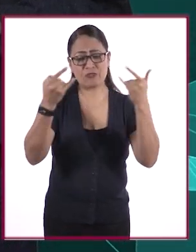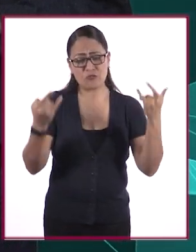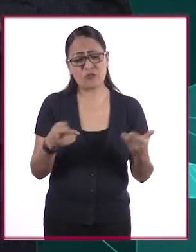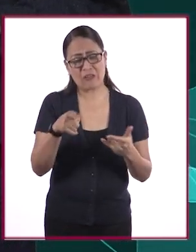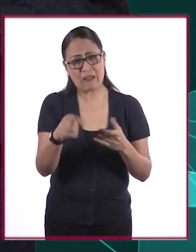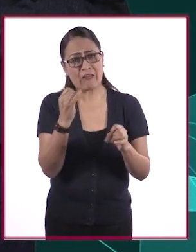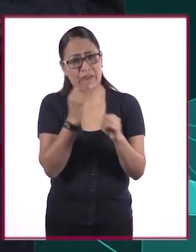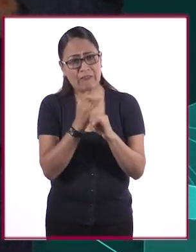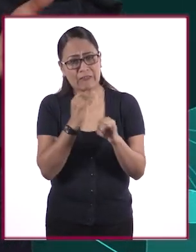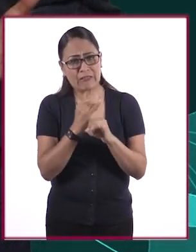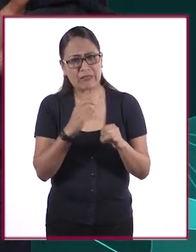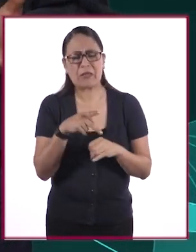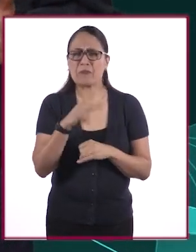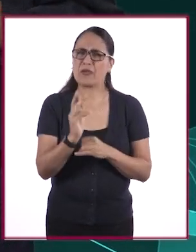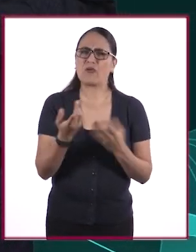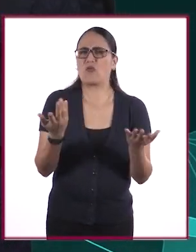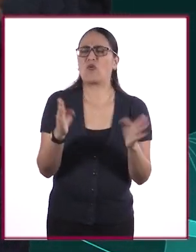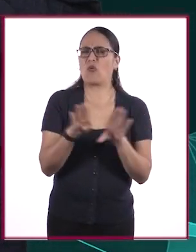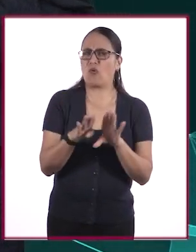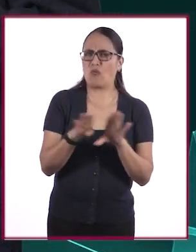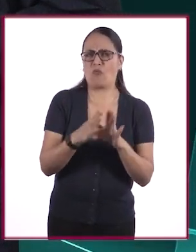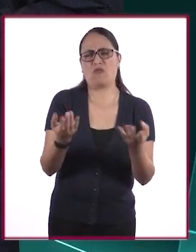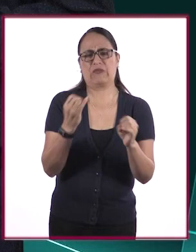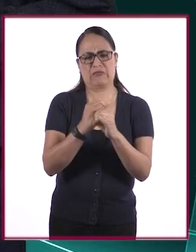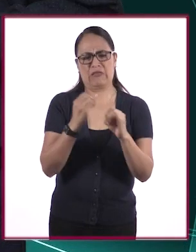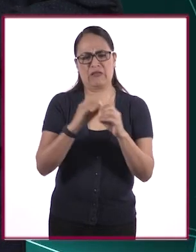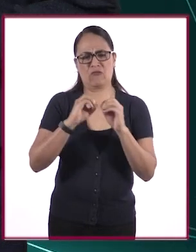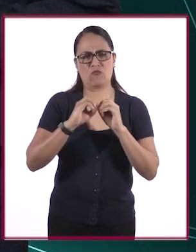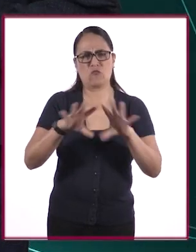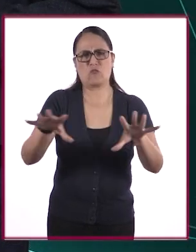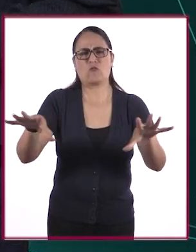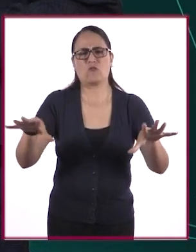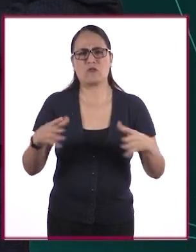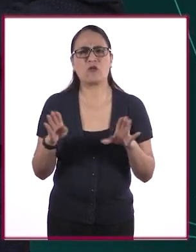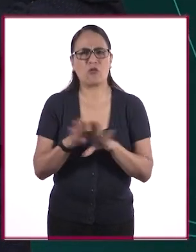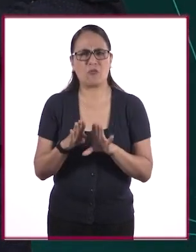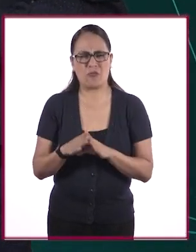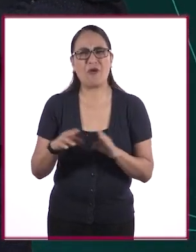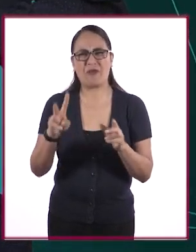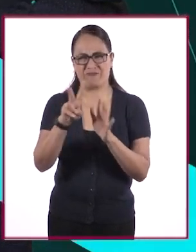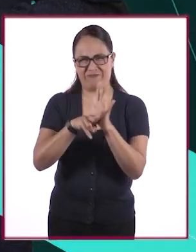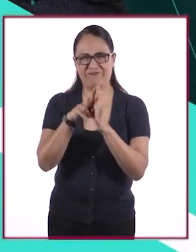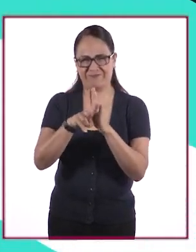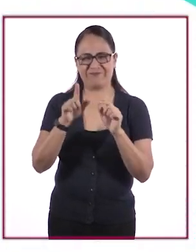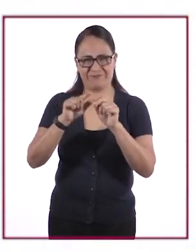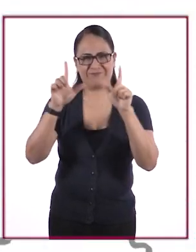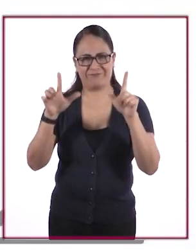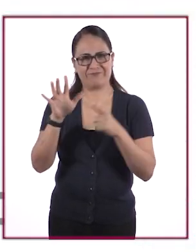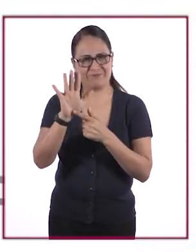Internet, pero ¿cómo funciona? ¿Cómo viaja el Internet? Eso lo vamos a ver en la siguiente cápsula.